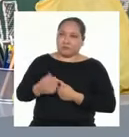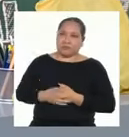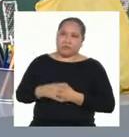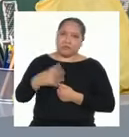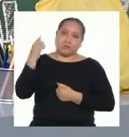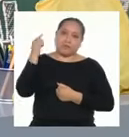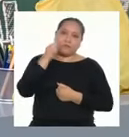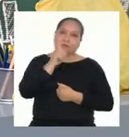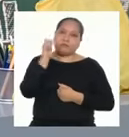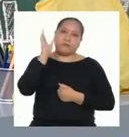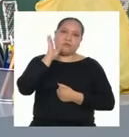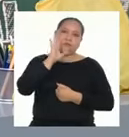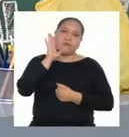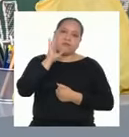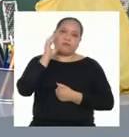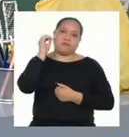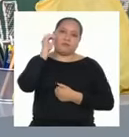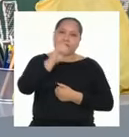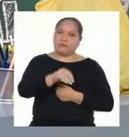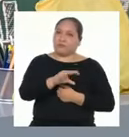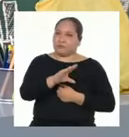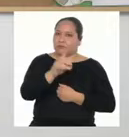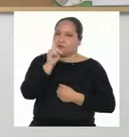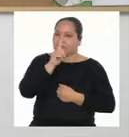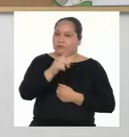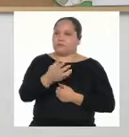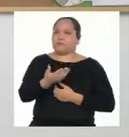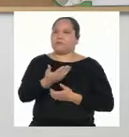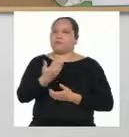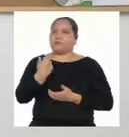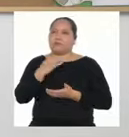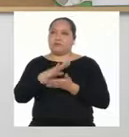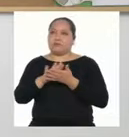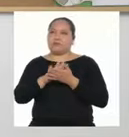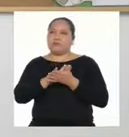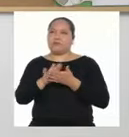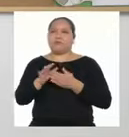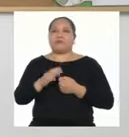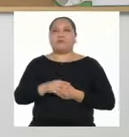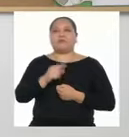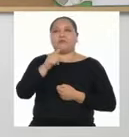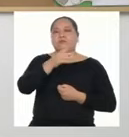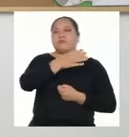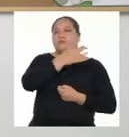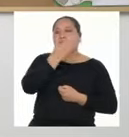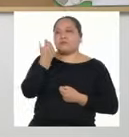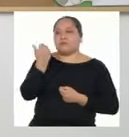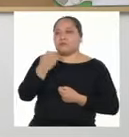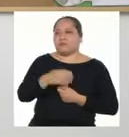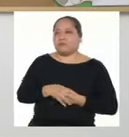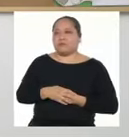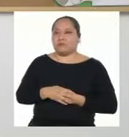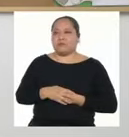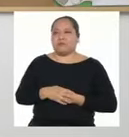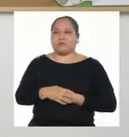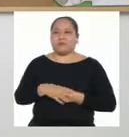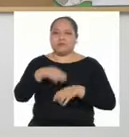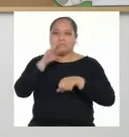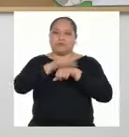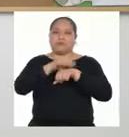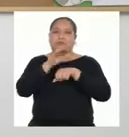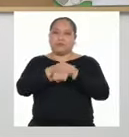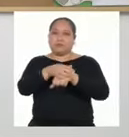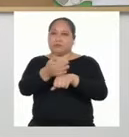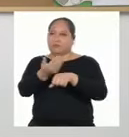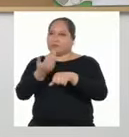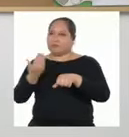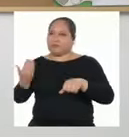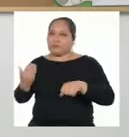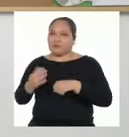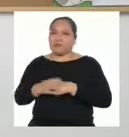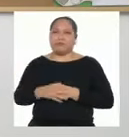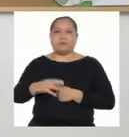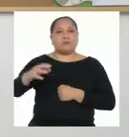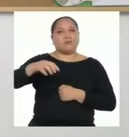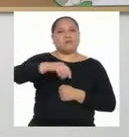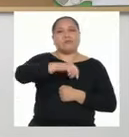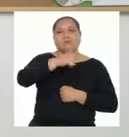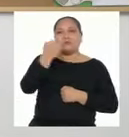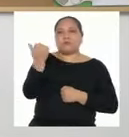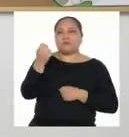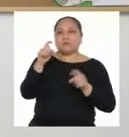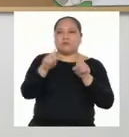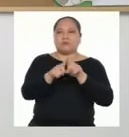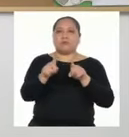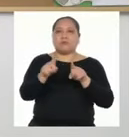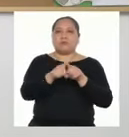punto es no arrojar antes que limpiar. Eso es lo mejor, la prevención. Otro dato es